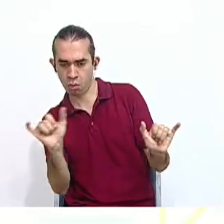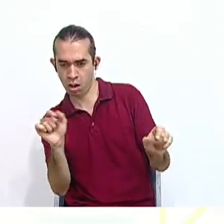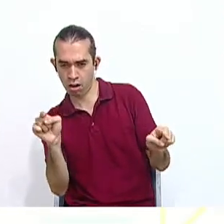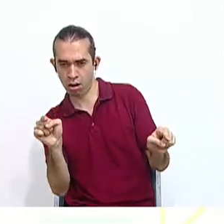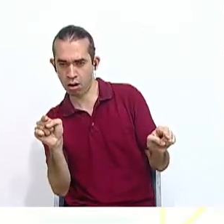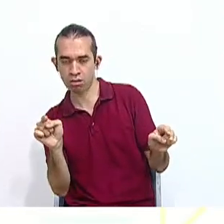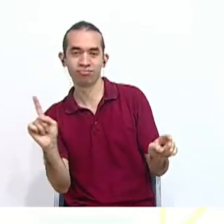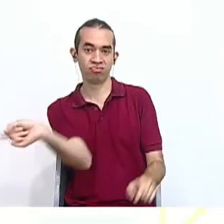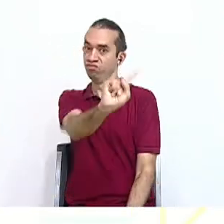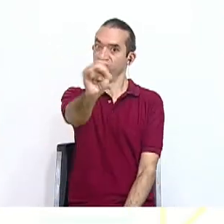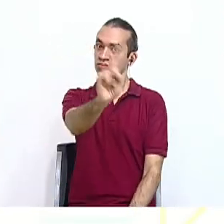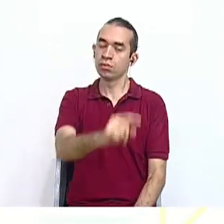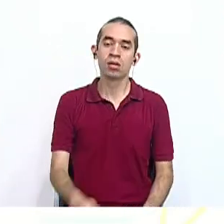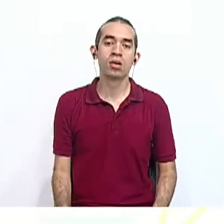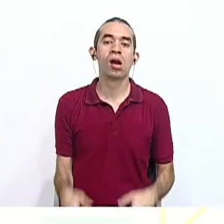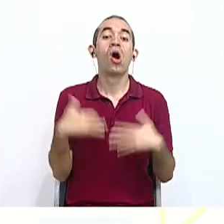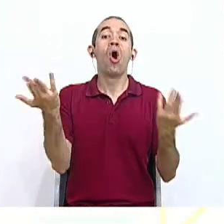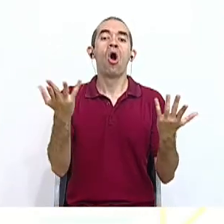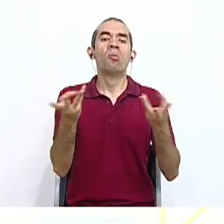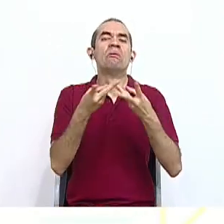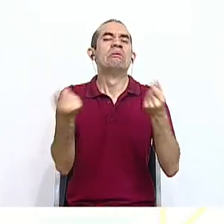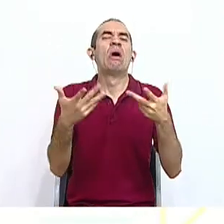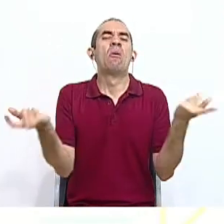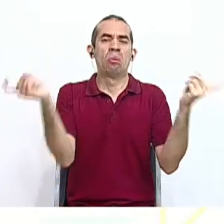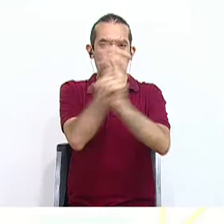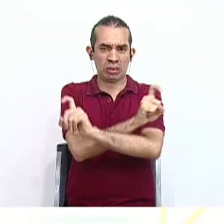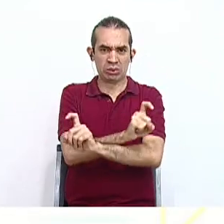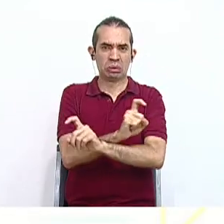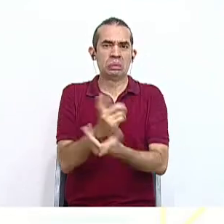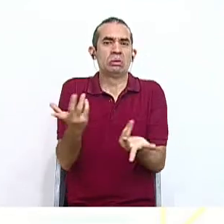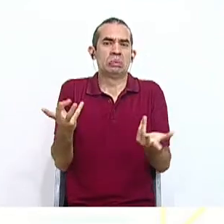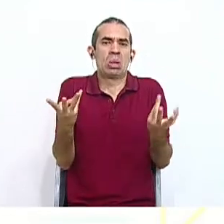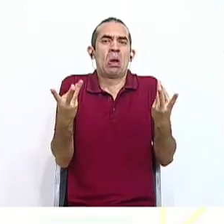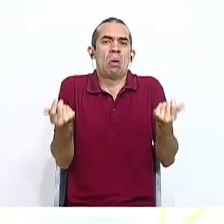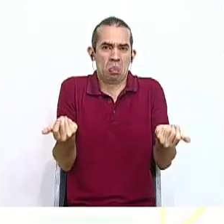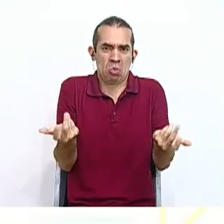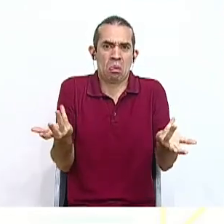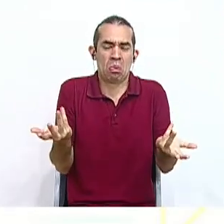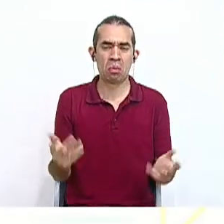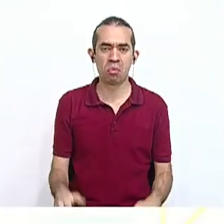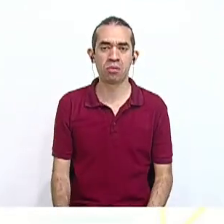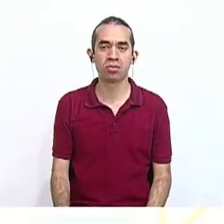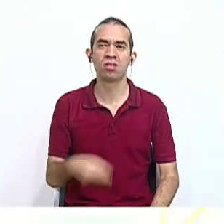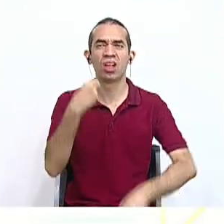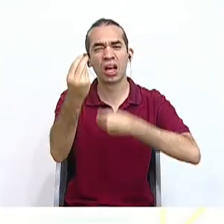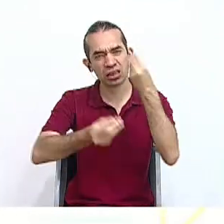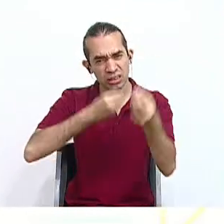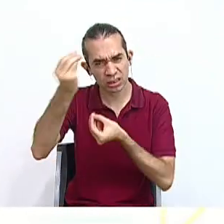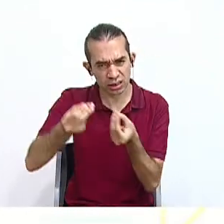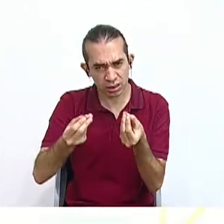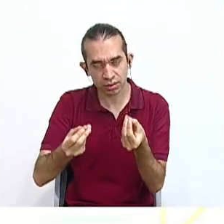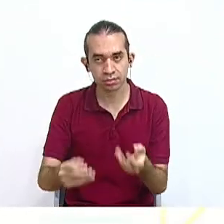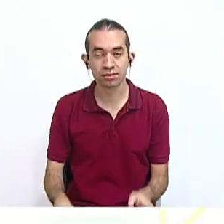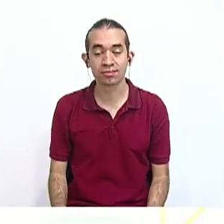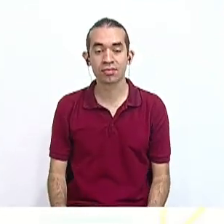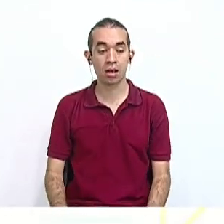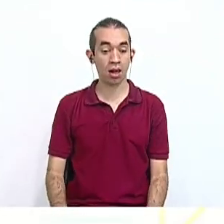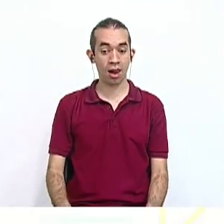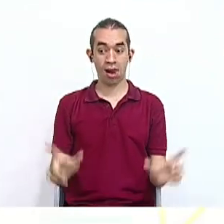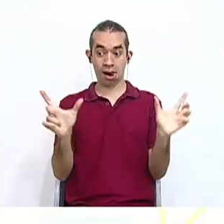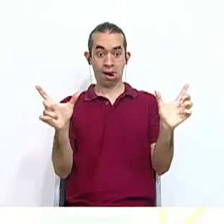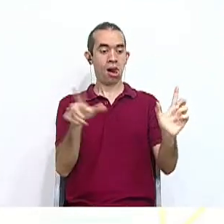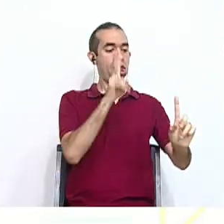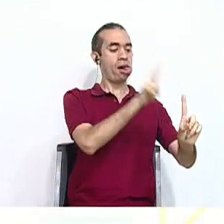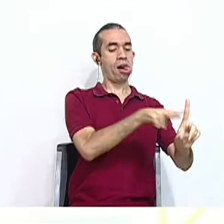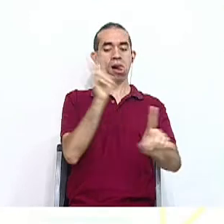Entonces, ¿cómo resolvemos esta ecuación exponencial? ¿Qué hacemos? Correcto, aplicamos logaritmos